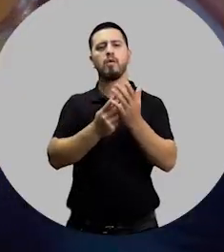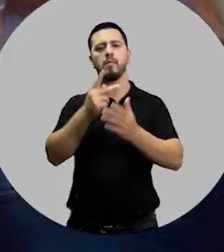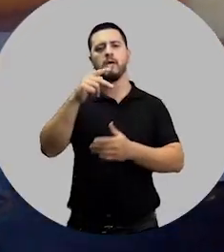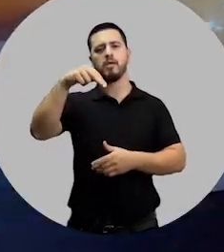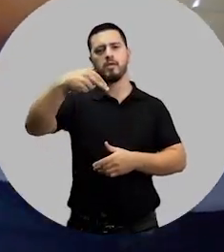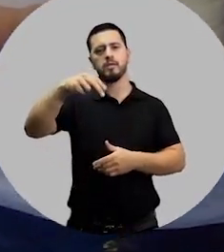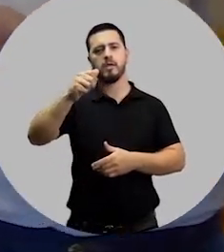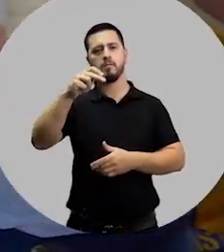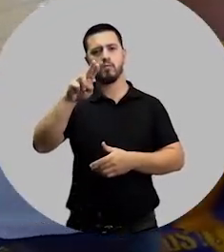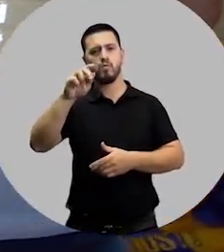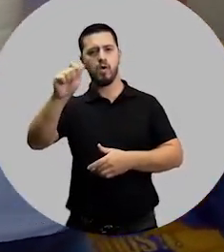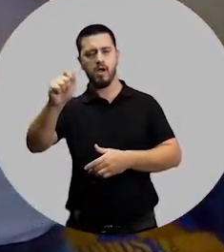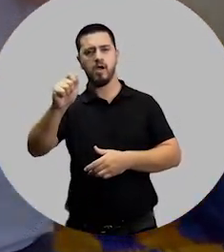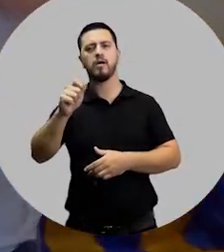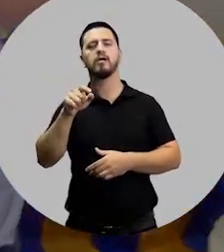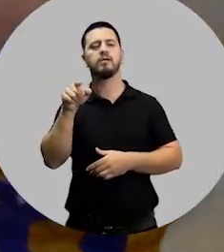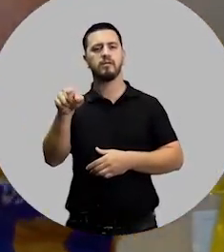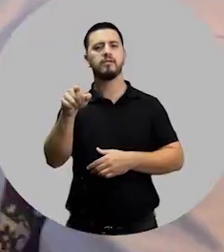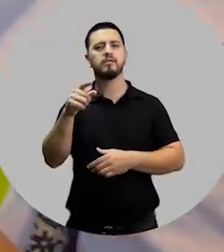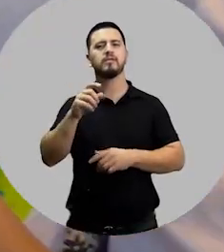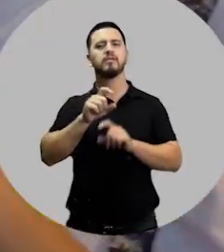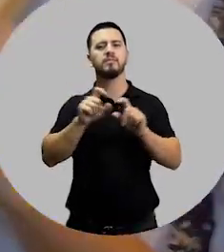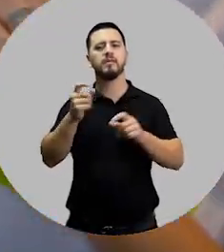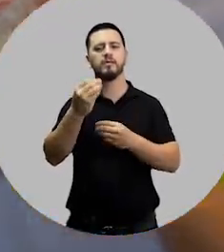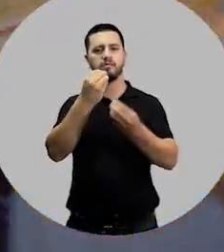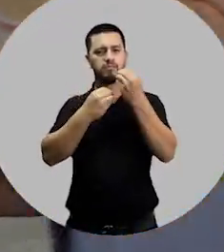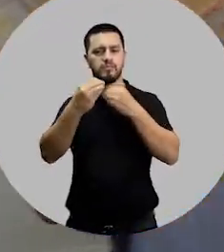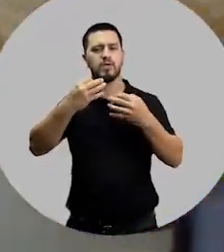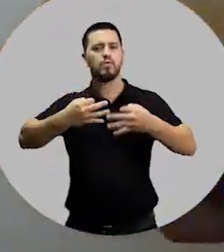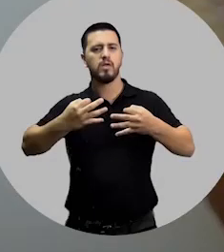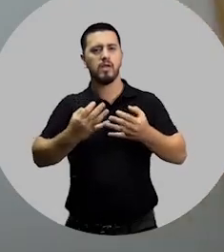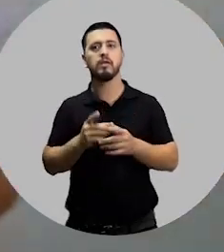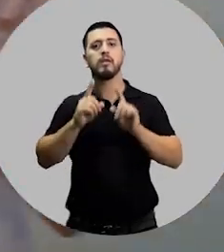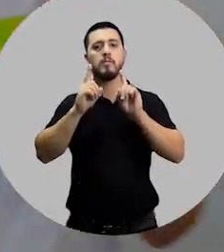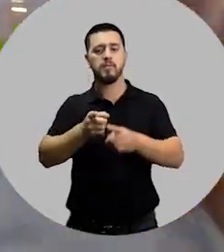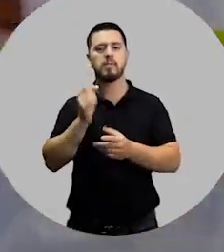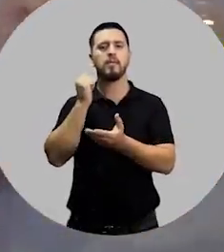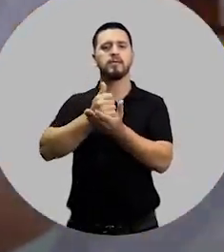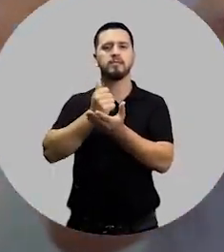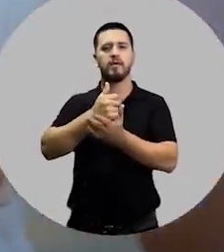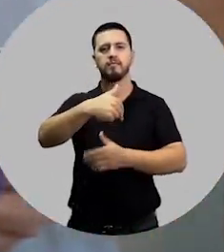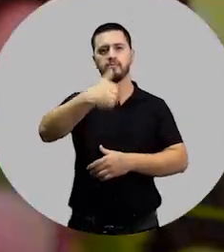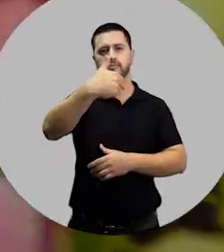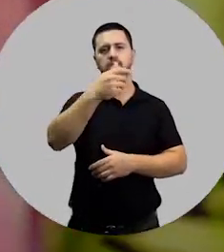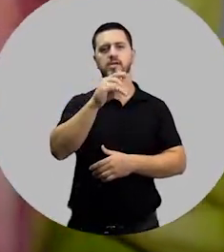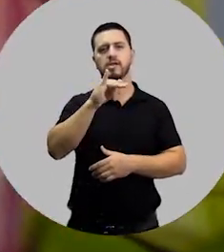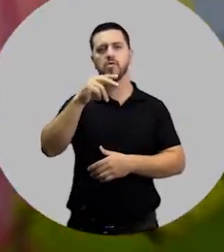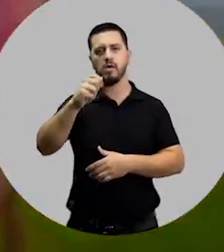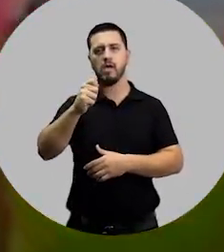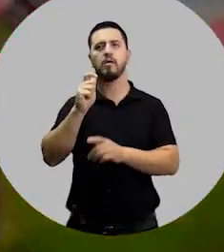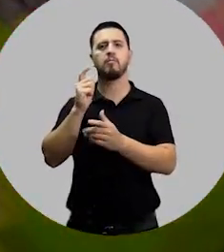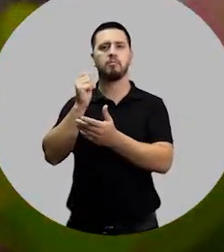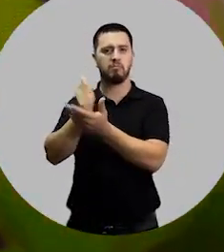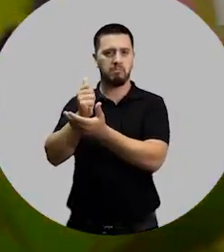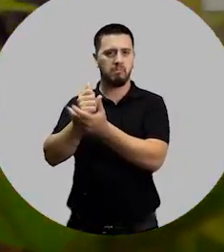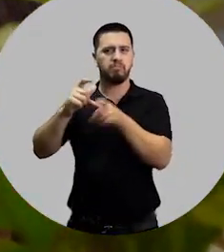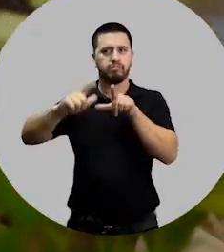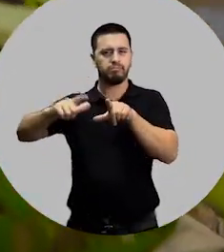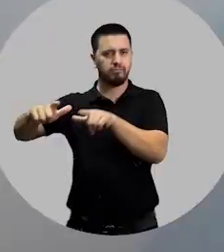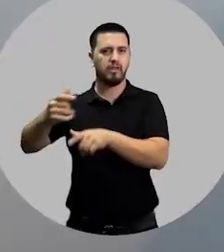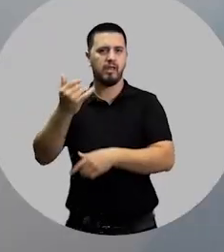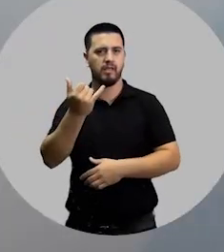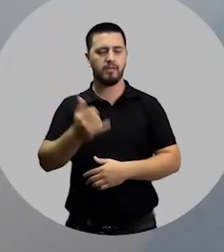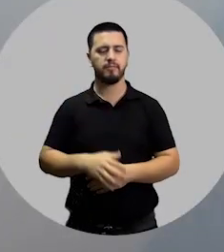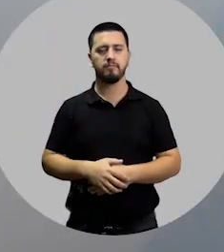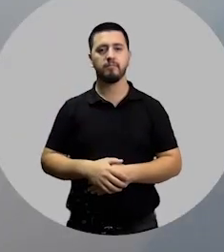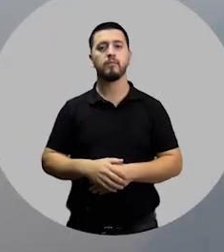Capacitación, Producción y Seguridad Alimentaria, además de participantes del programa Aikuaa. Creo que es muy